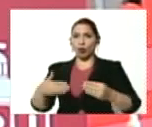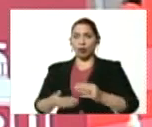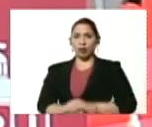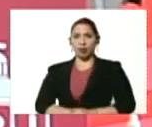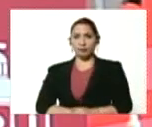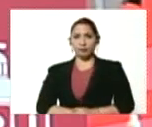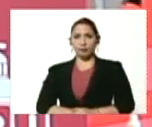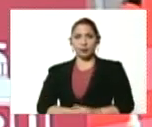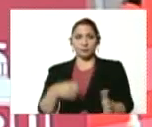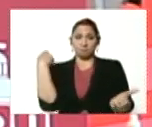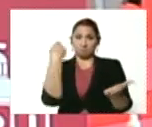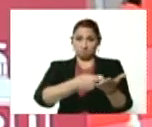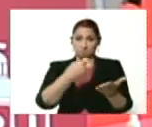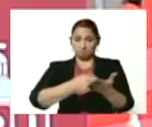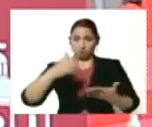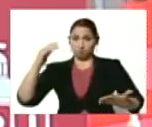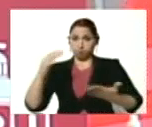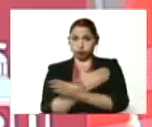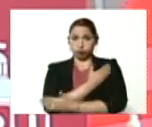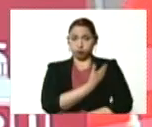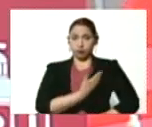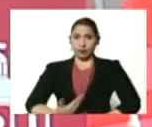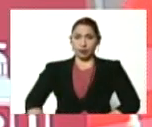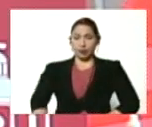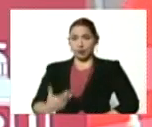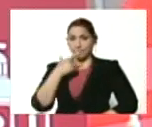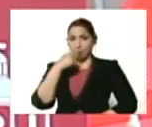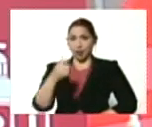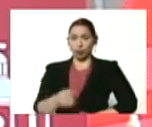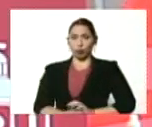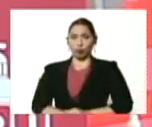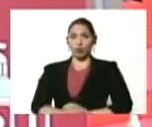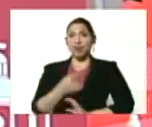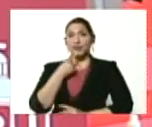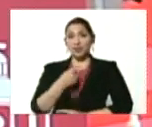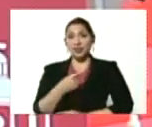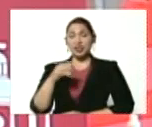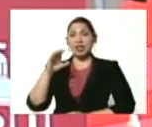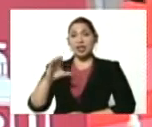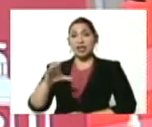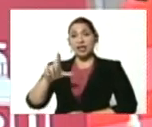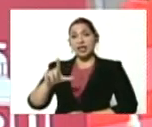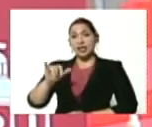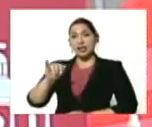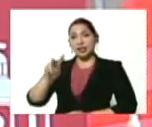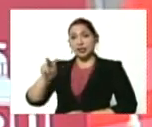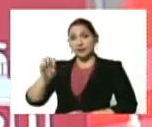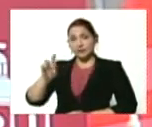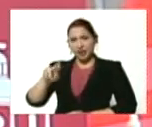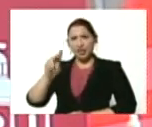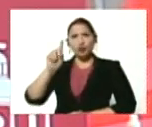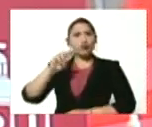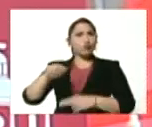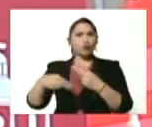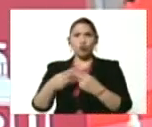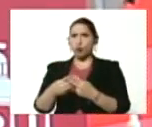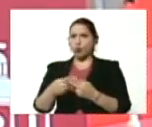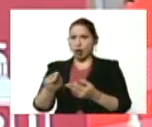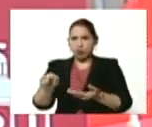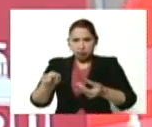aportados para el derrocamiento del presidente Maduro, dice Cliver Alcalá Cordones, que jamás